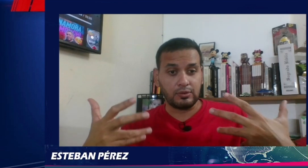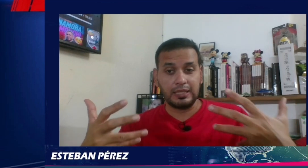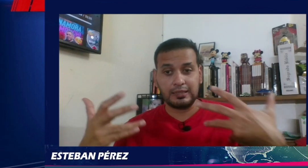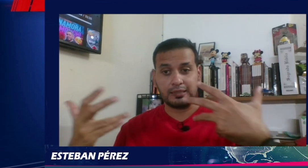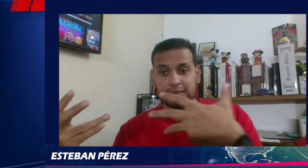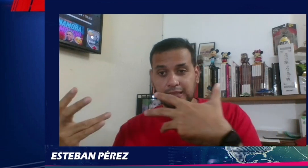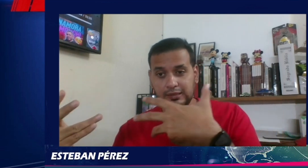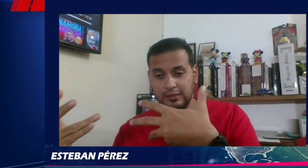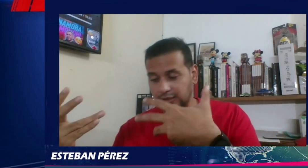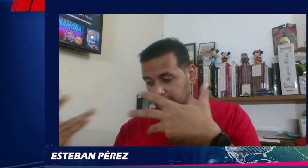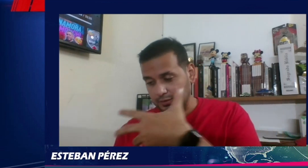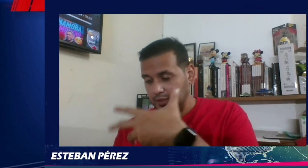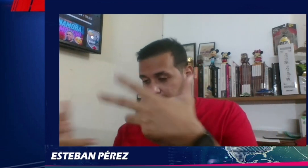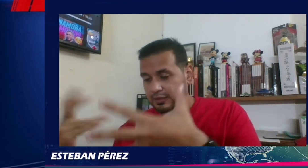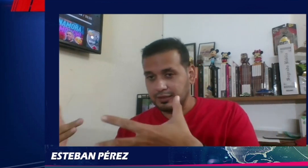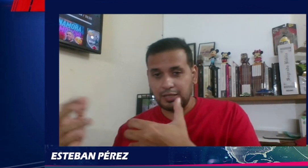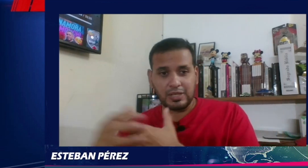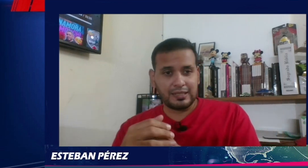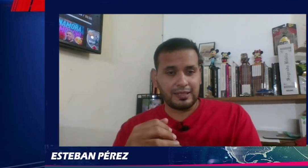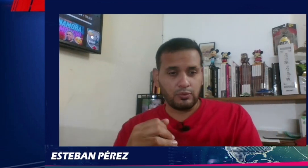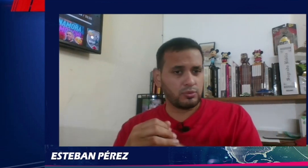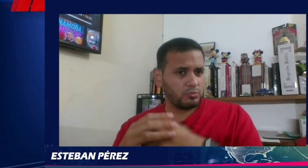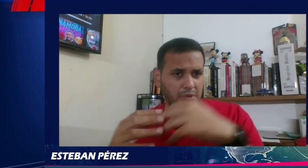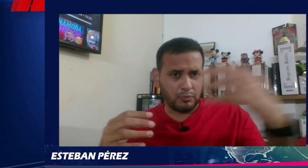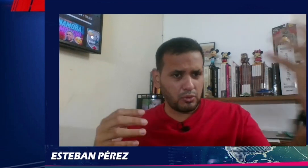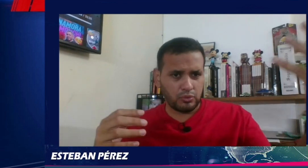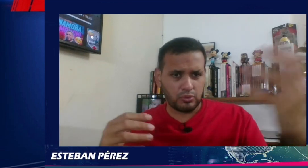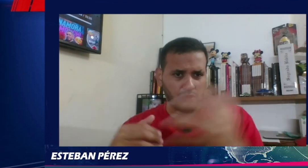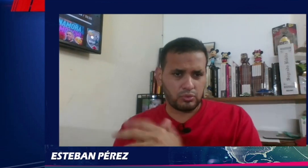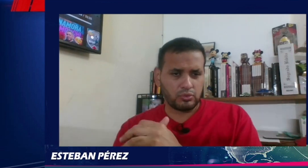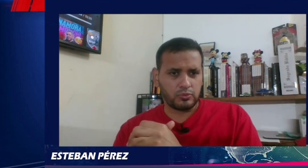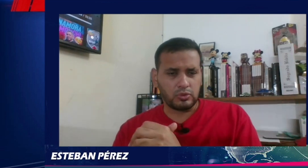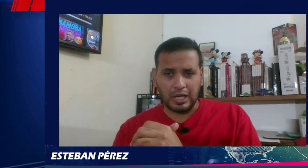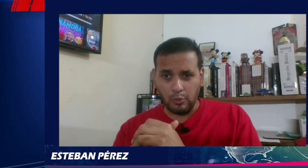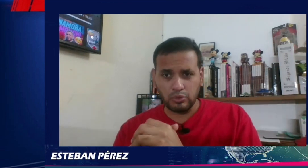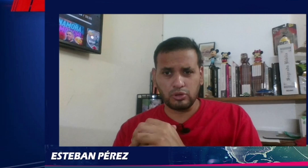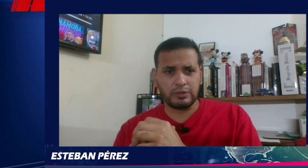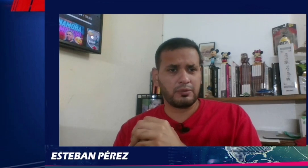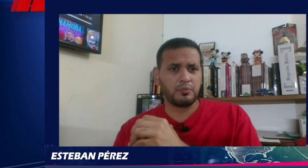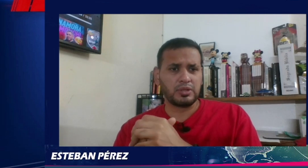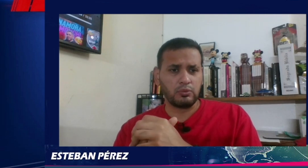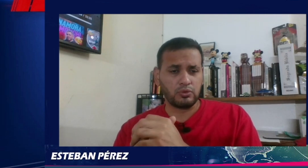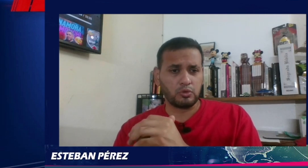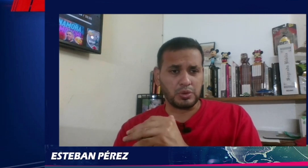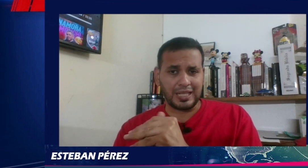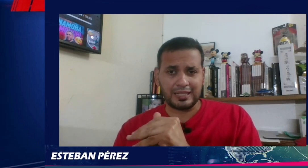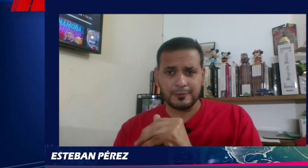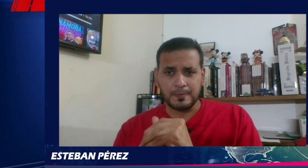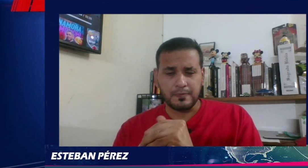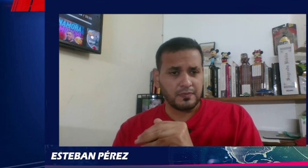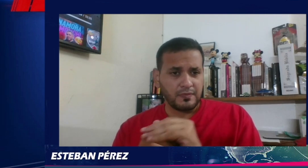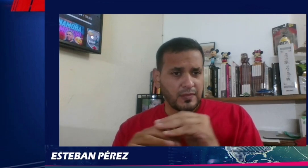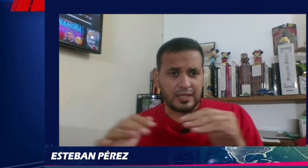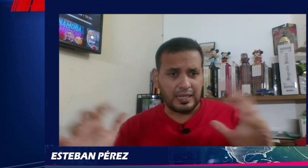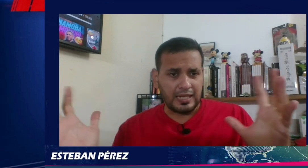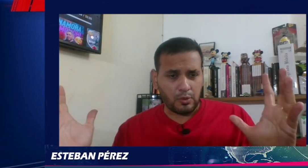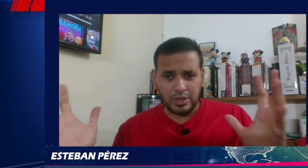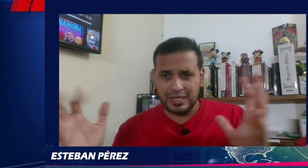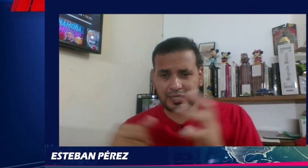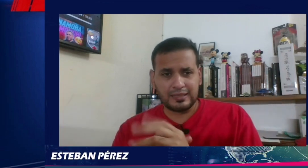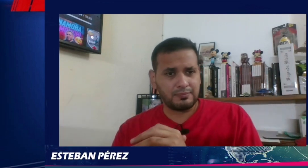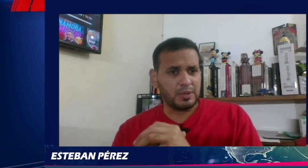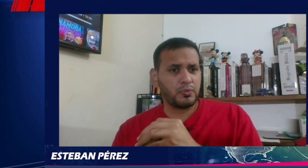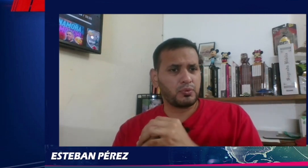lana del sistema de salud. Vemos aún todavía vemos algunos hospitales en